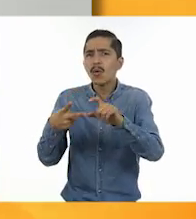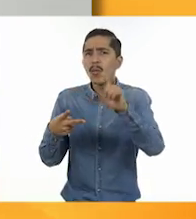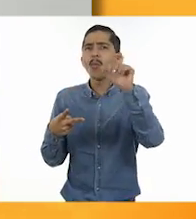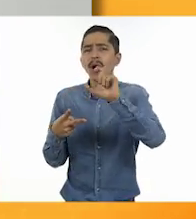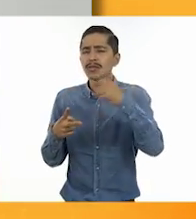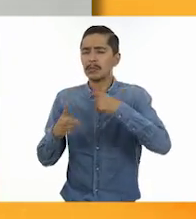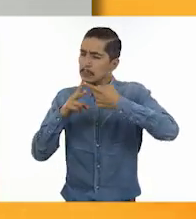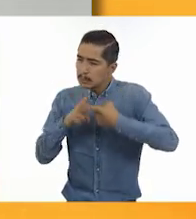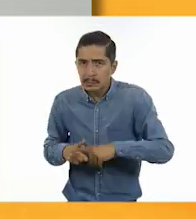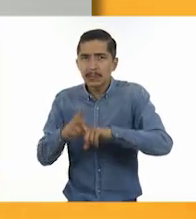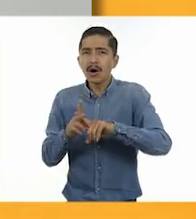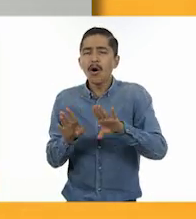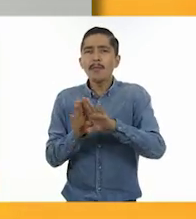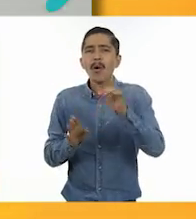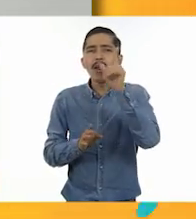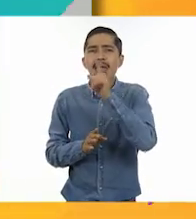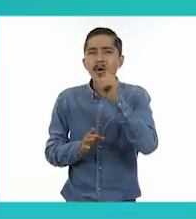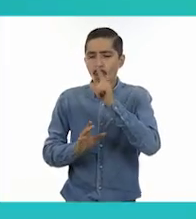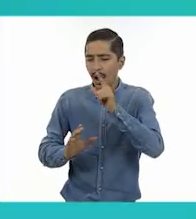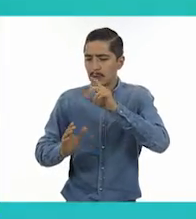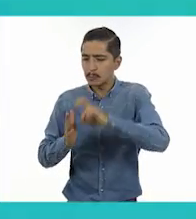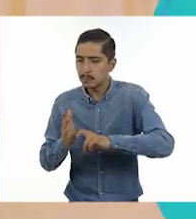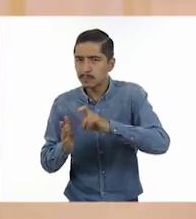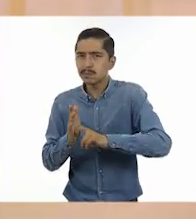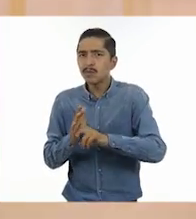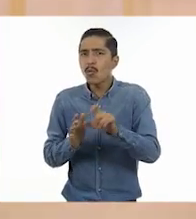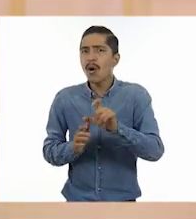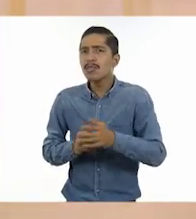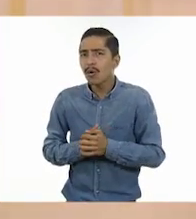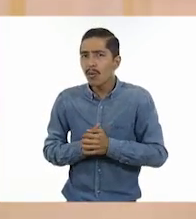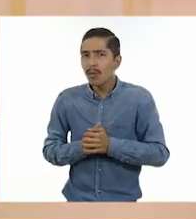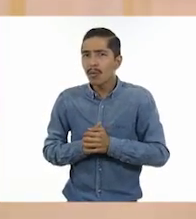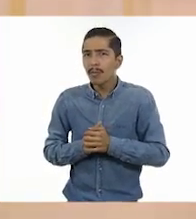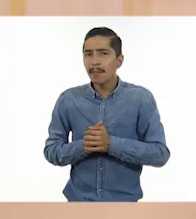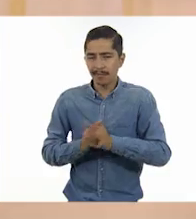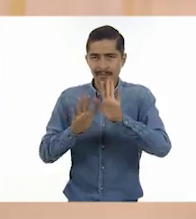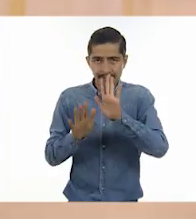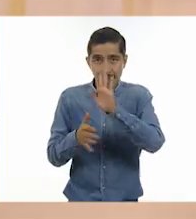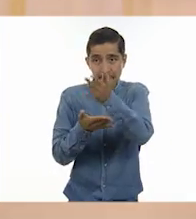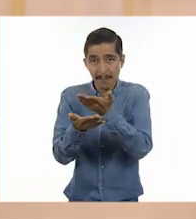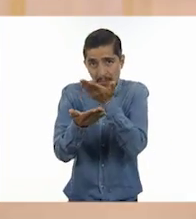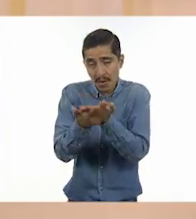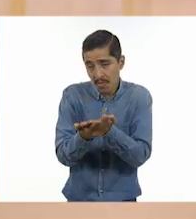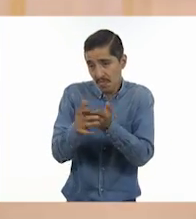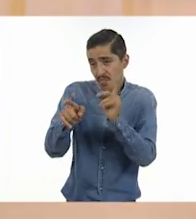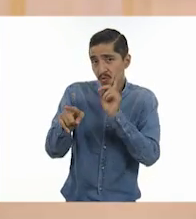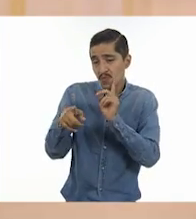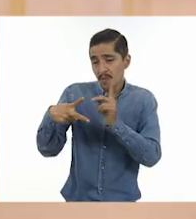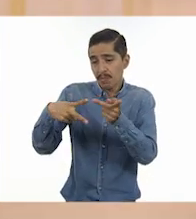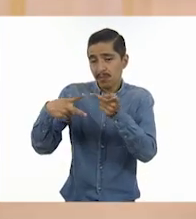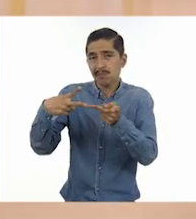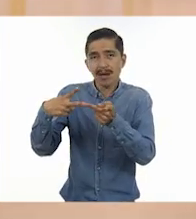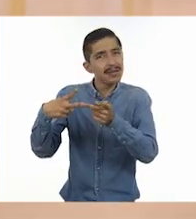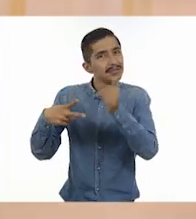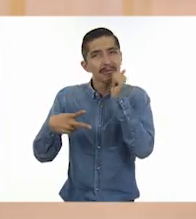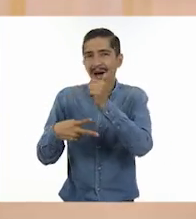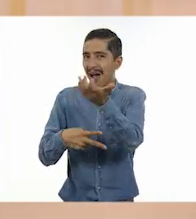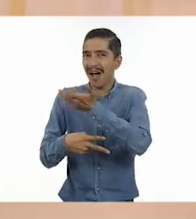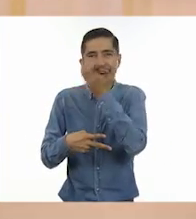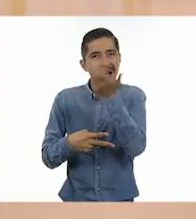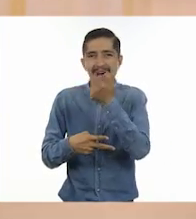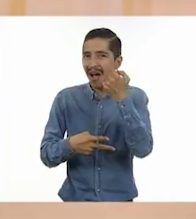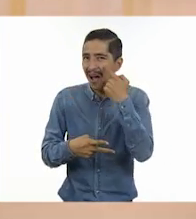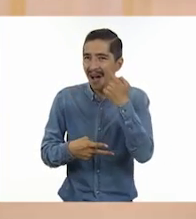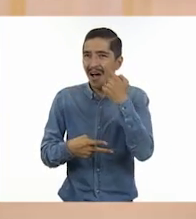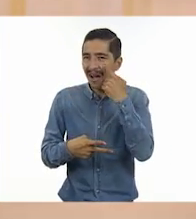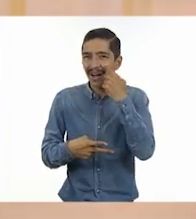empezar a practicar el lenguaje con ella? Las preguntas que nos plantea son más comunes de lo que parecen y